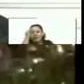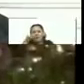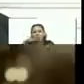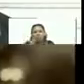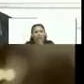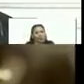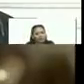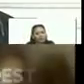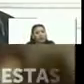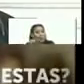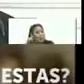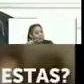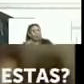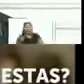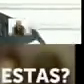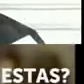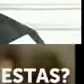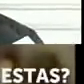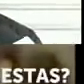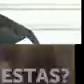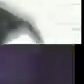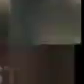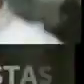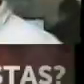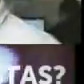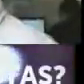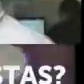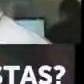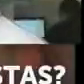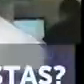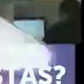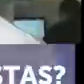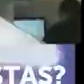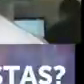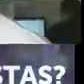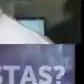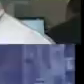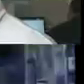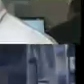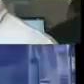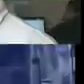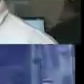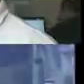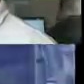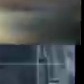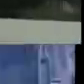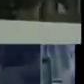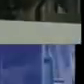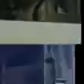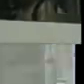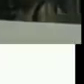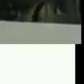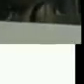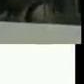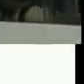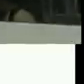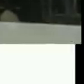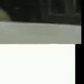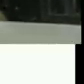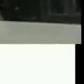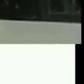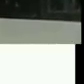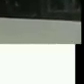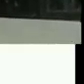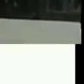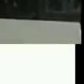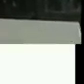Por ahí pueden estar esas partes oscuras que yo estoy hablando. Piden que el gobierno brinde las garantías económicas necesarias para que